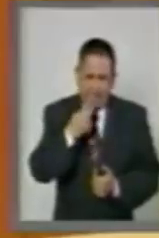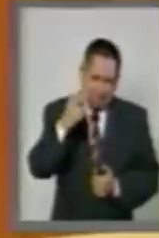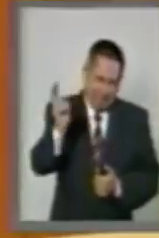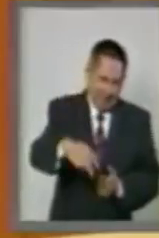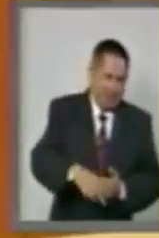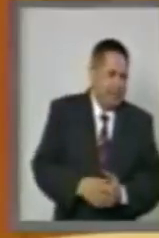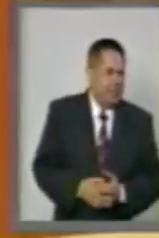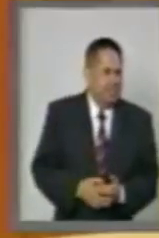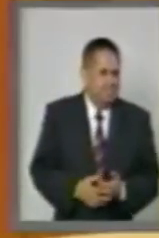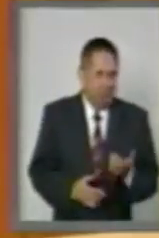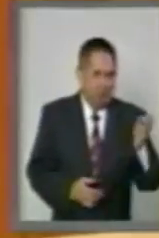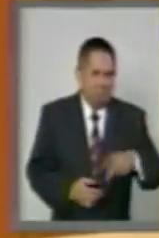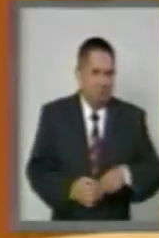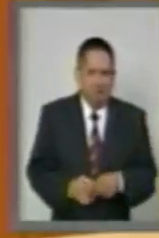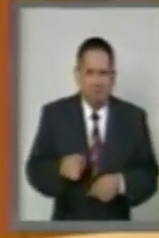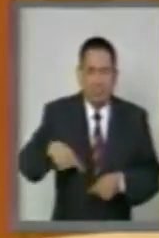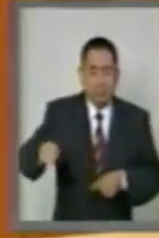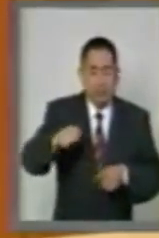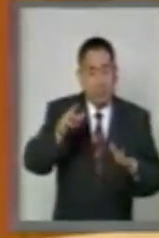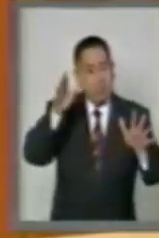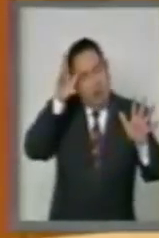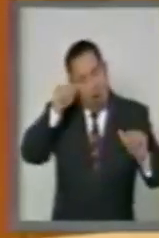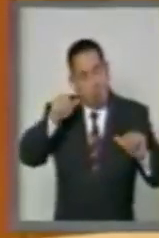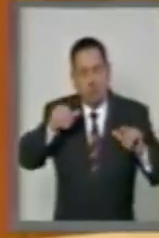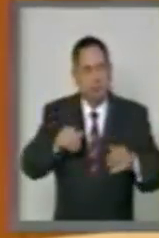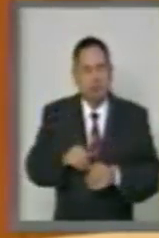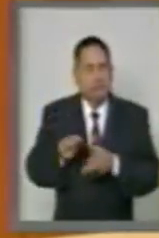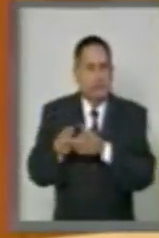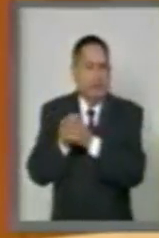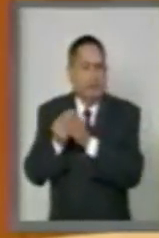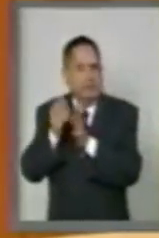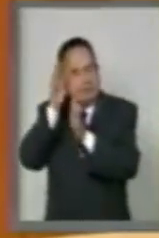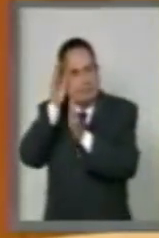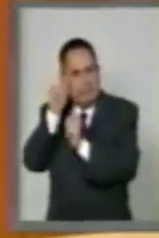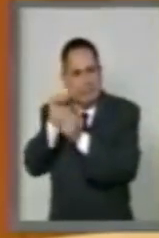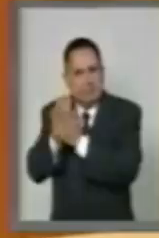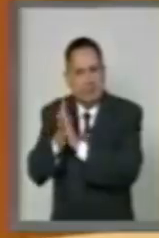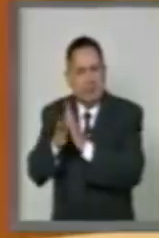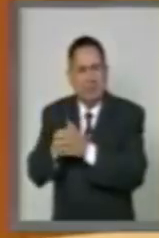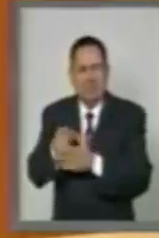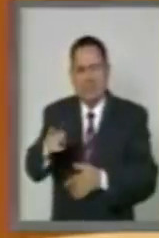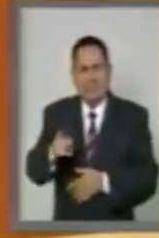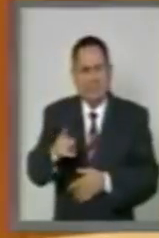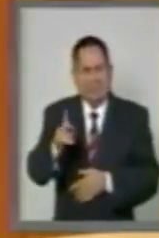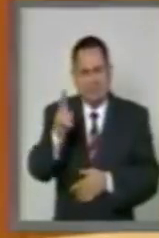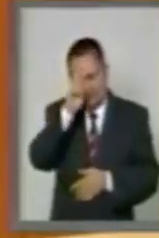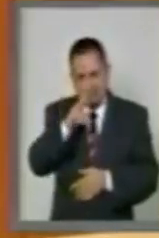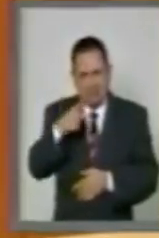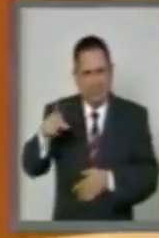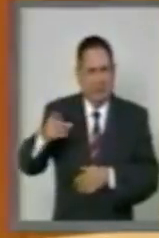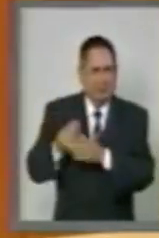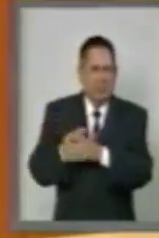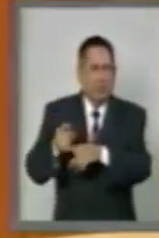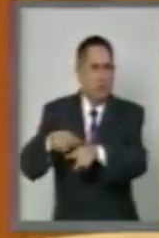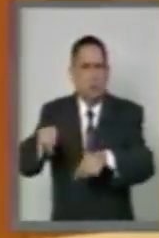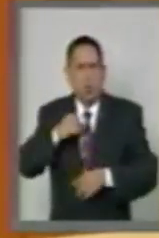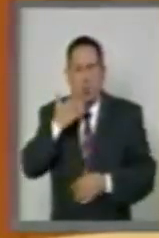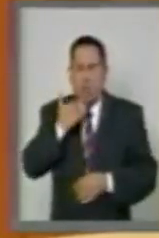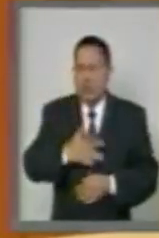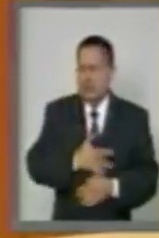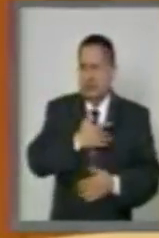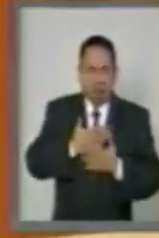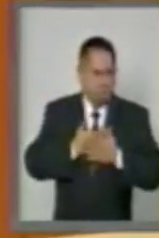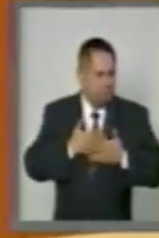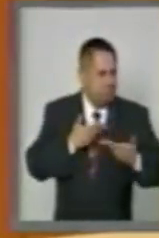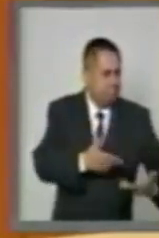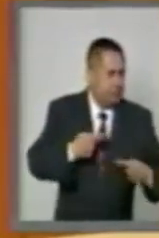Un consenso hacia la más brutal derecha deshumanizada y